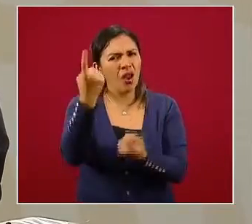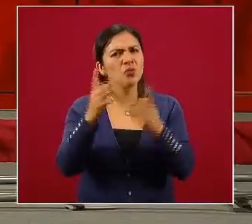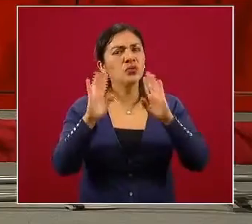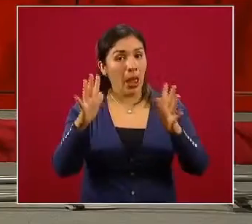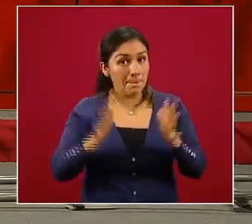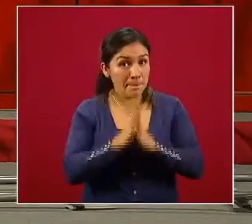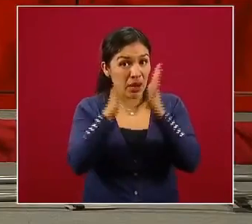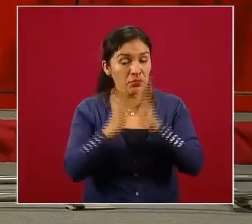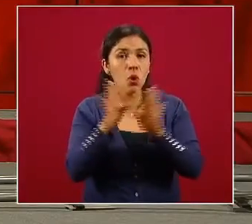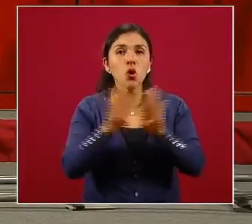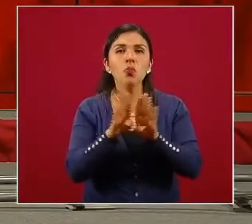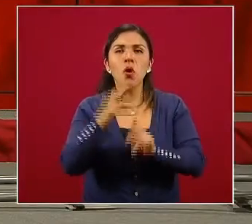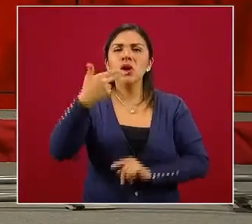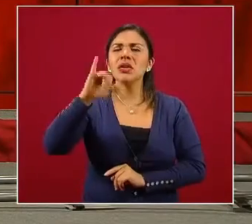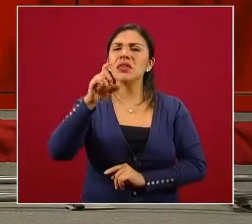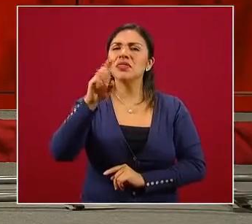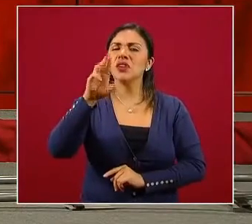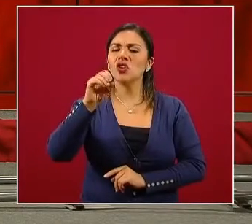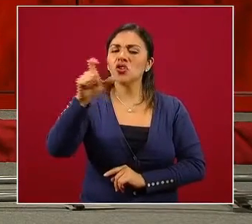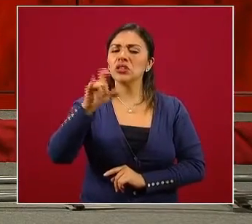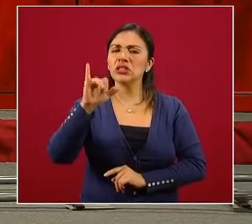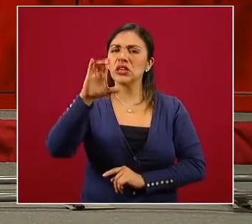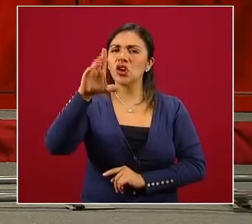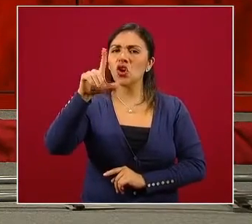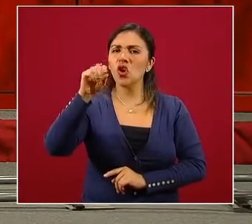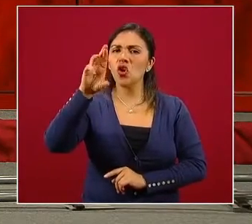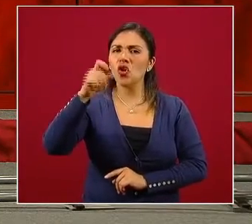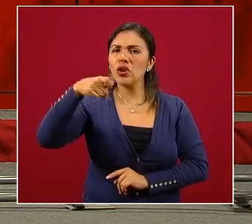participó en ellos, como el de hidroxicloroquina,